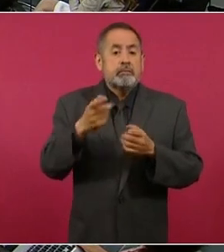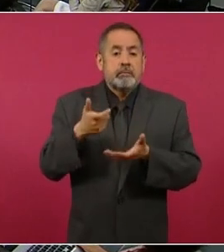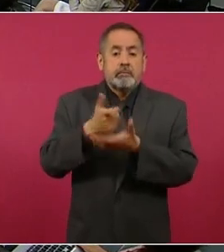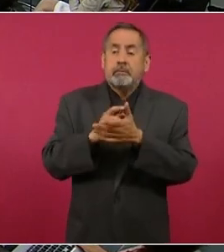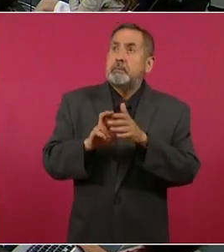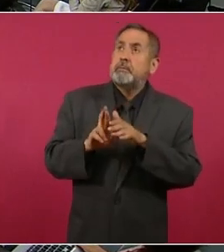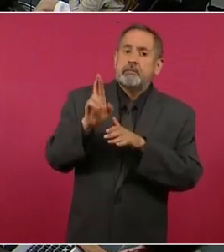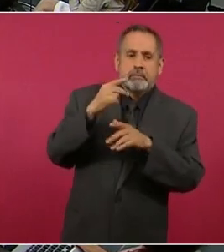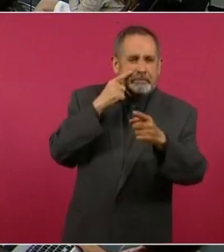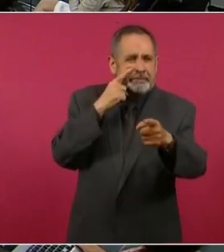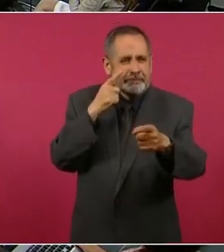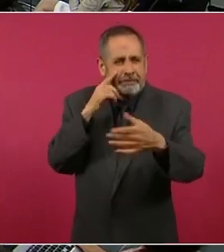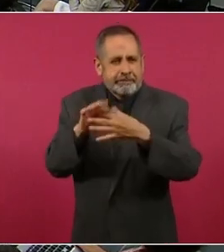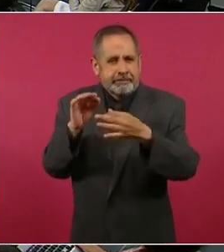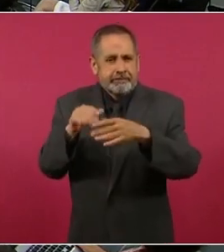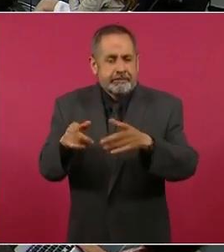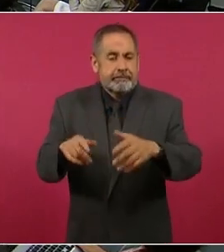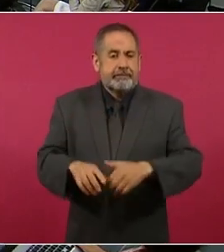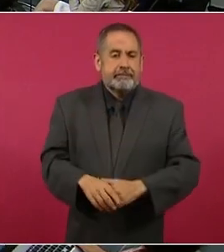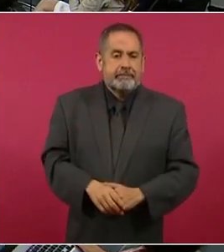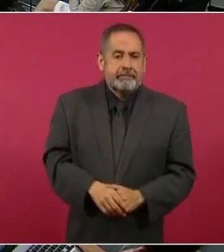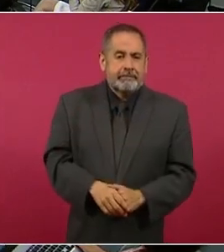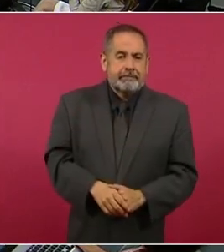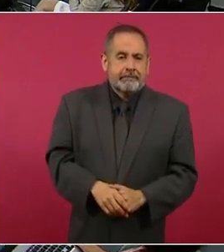Esa es la caminadora.